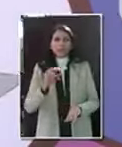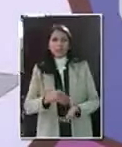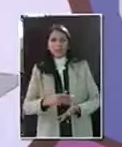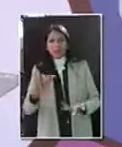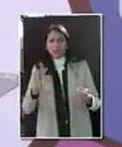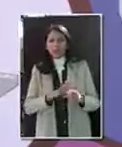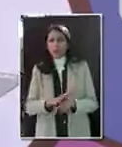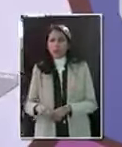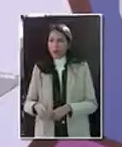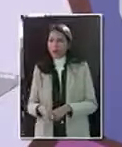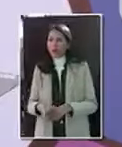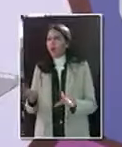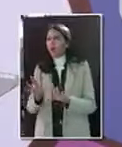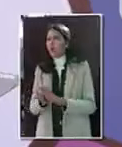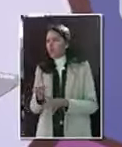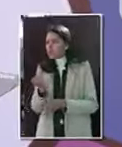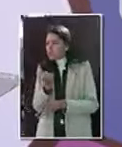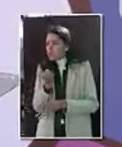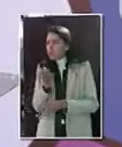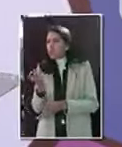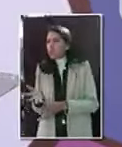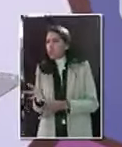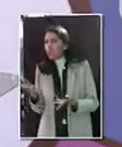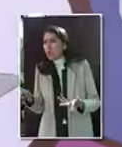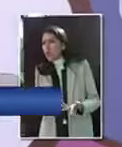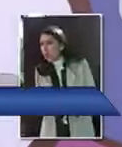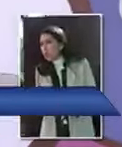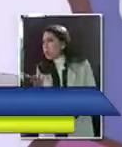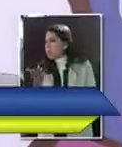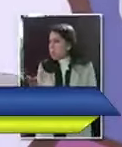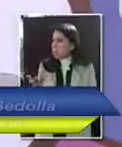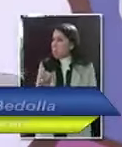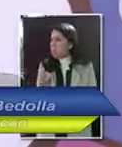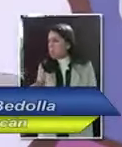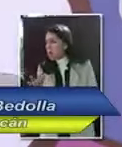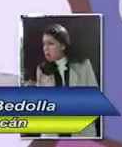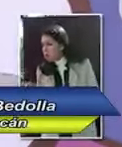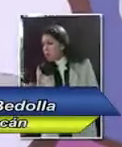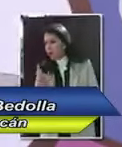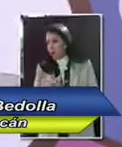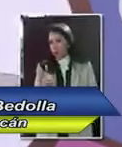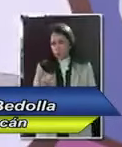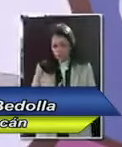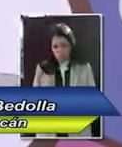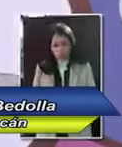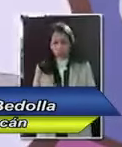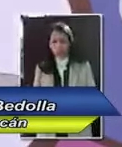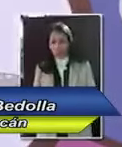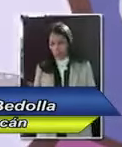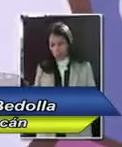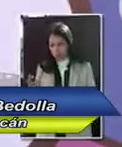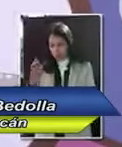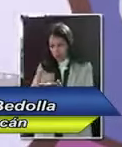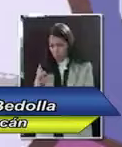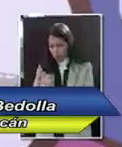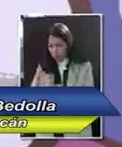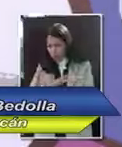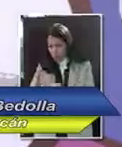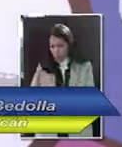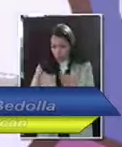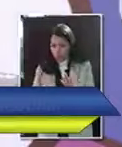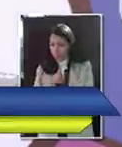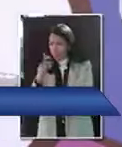son dádivas. Estos apoyos son de los impuestos que pagamos todas y todos.